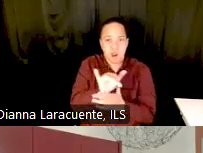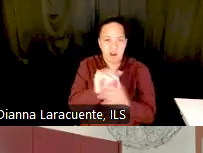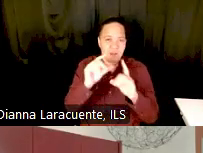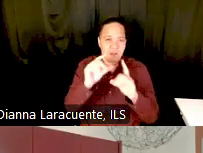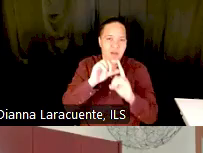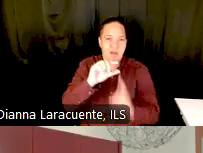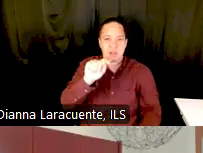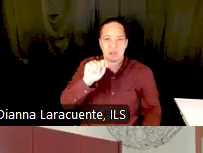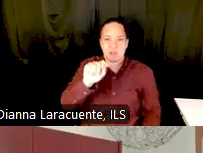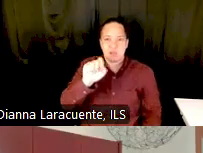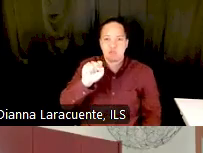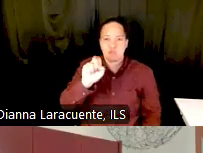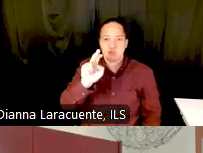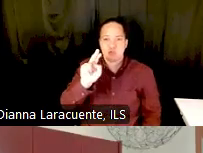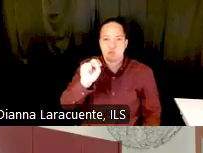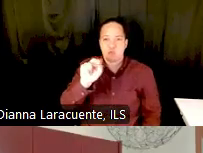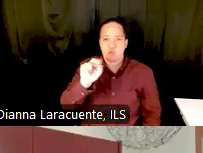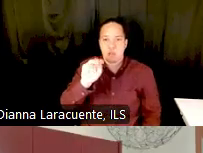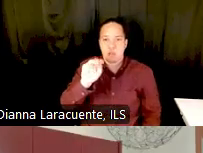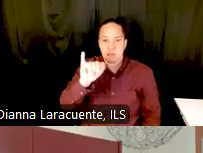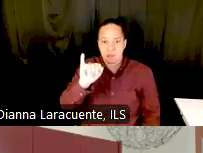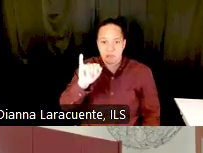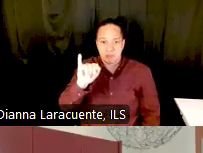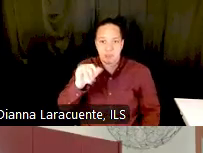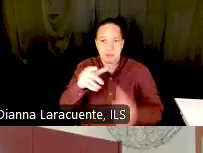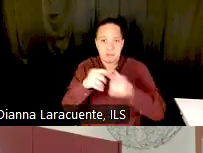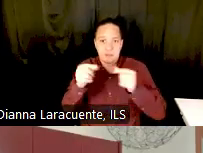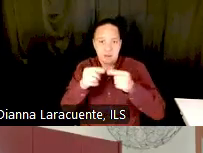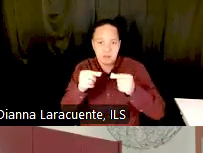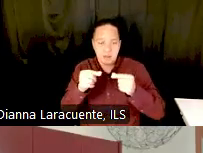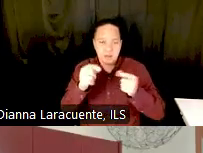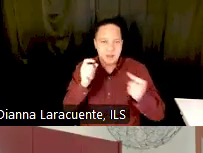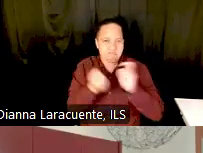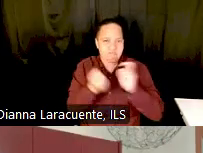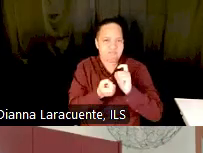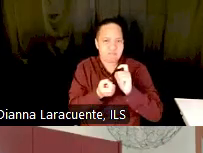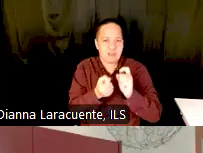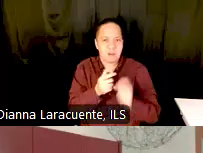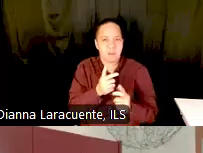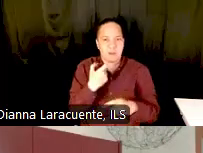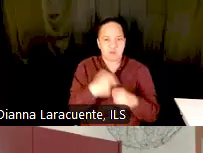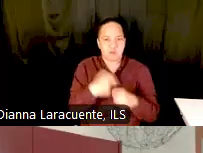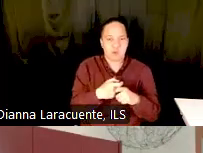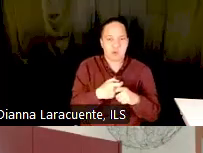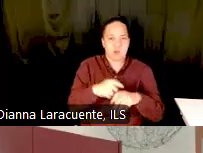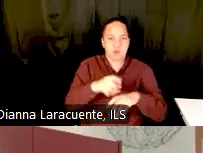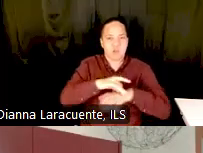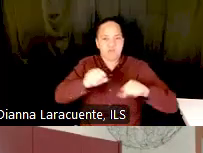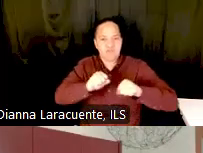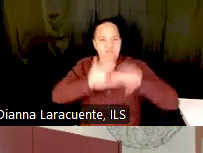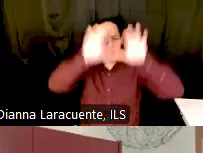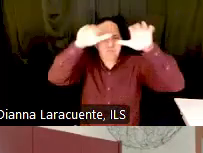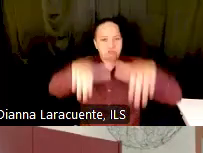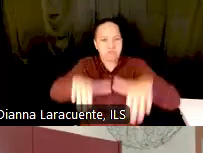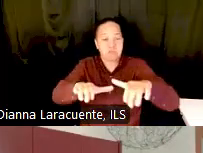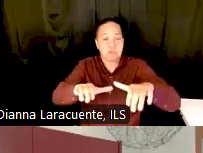palabra japonesa que la traducción en español es maremoto, pero para que internacionalmente nos entendamos, cuando hay una alerta